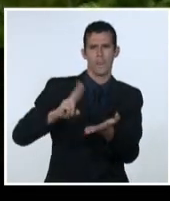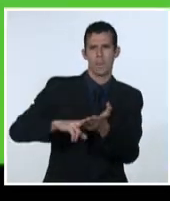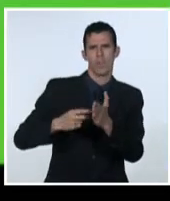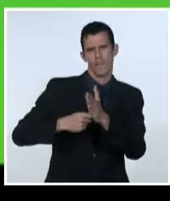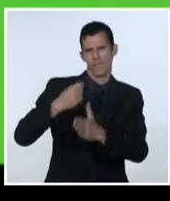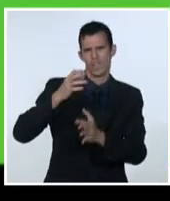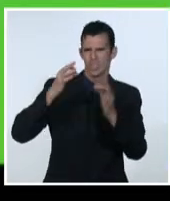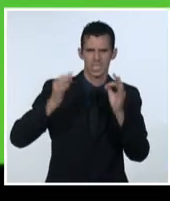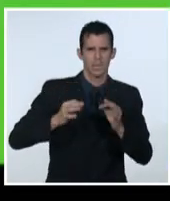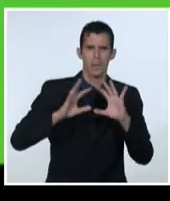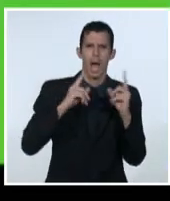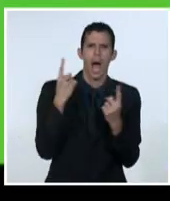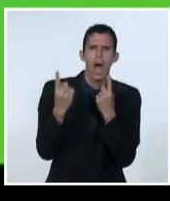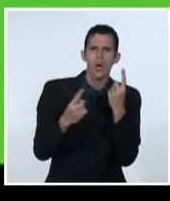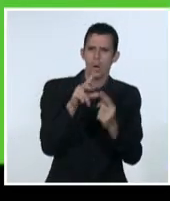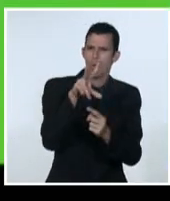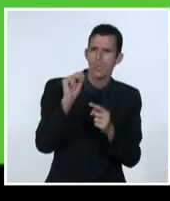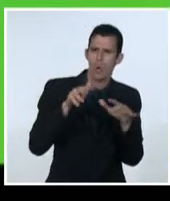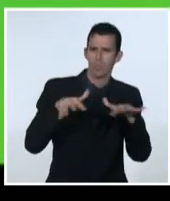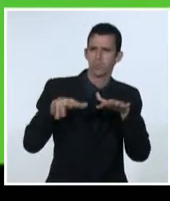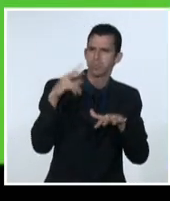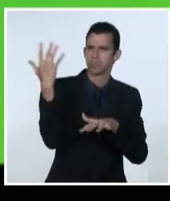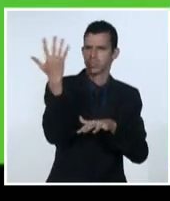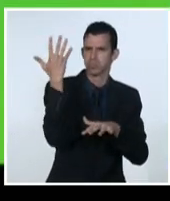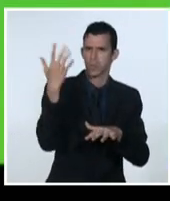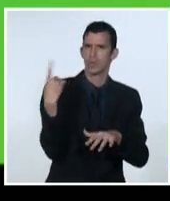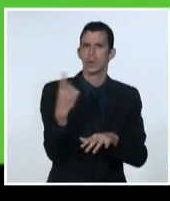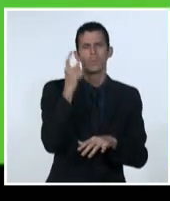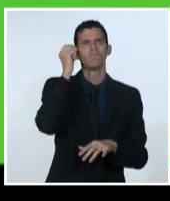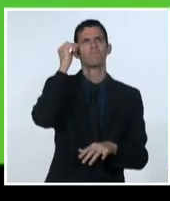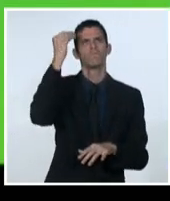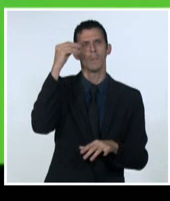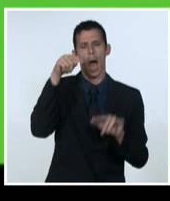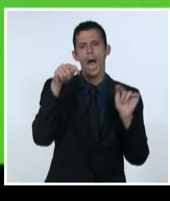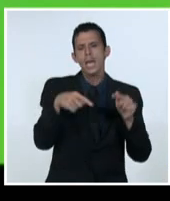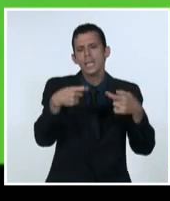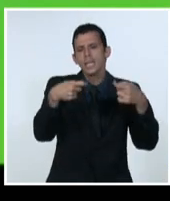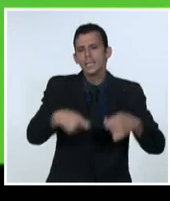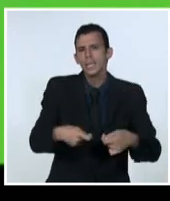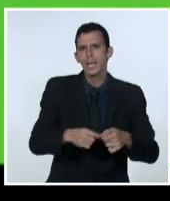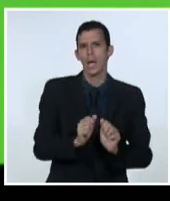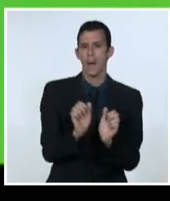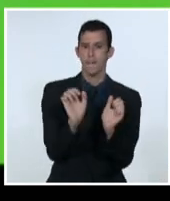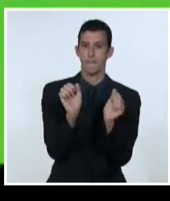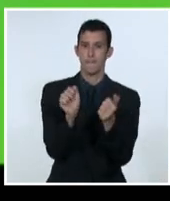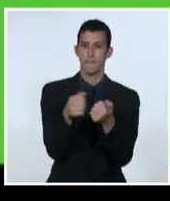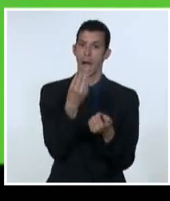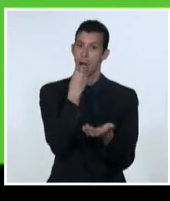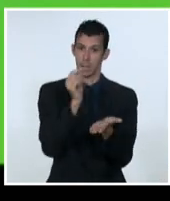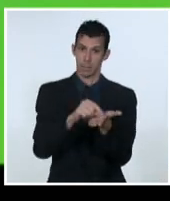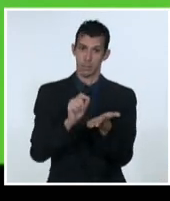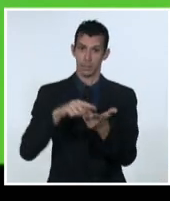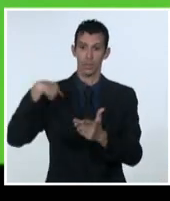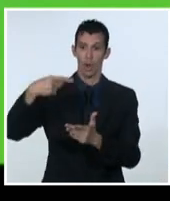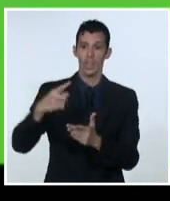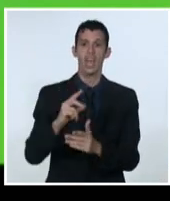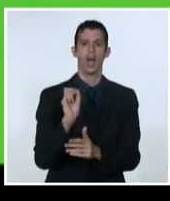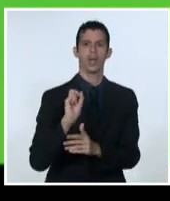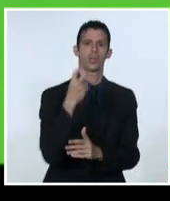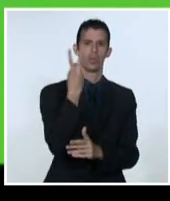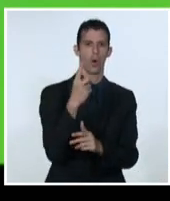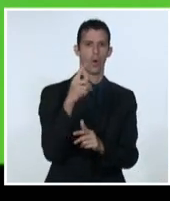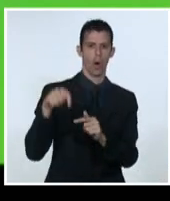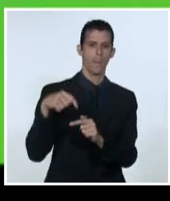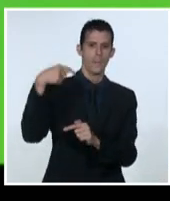necesarias se distribuyó el pan doble en la demarcación de portales pues sin comunica el desvío de tenería y mañana se